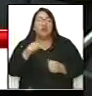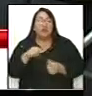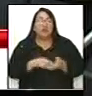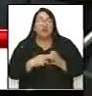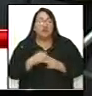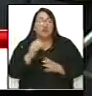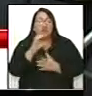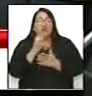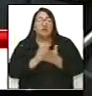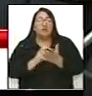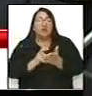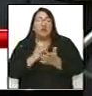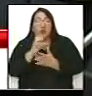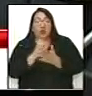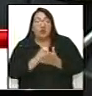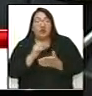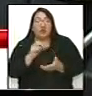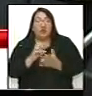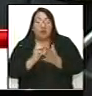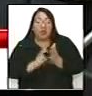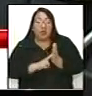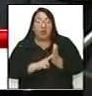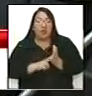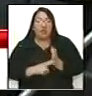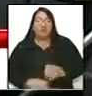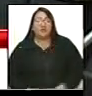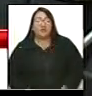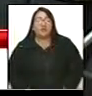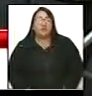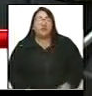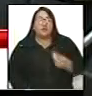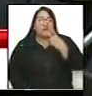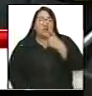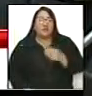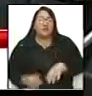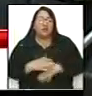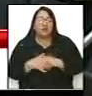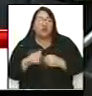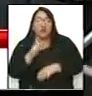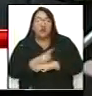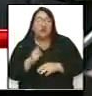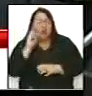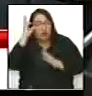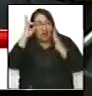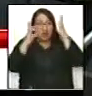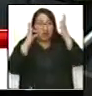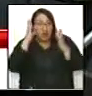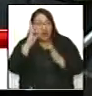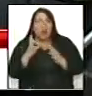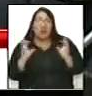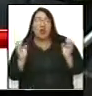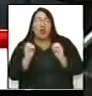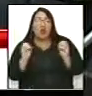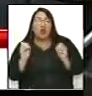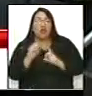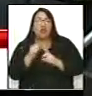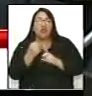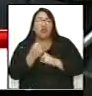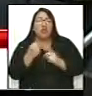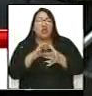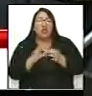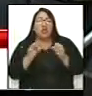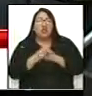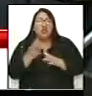en la currícula, por ejemplo, educativa, solamente se puede ver aspectos de desarrollo de la filosofía o la sociología, la